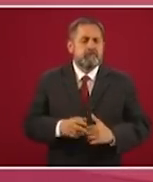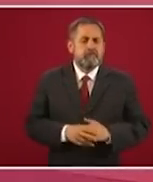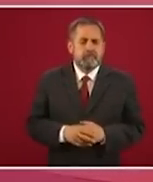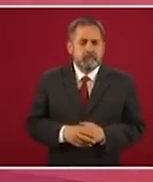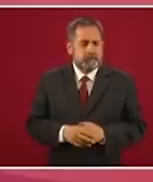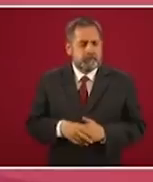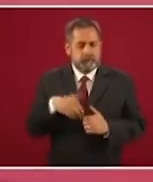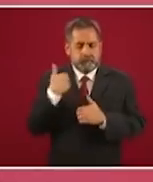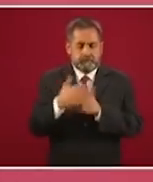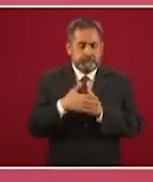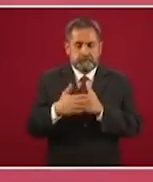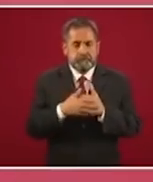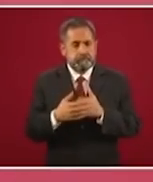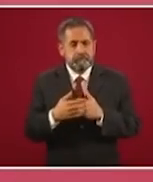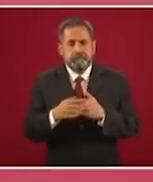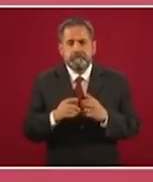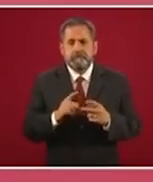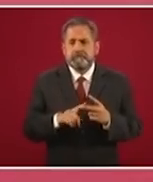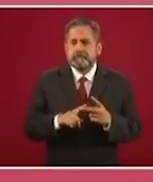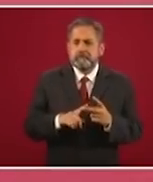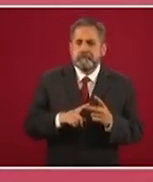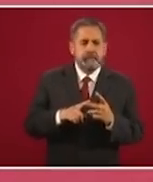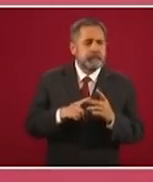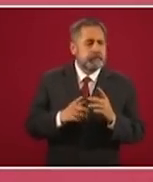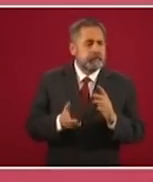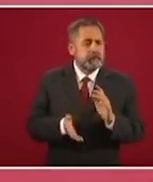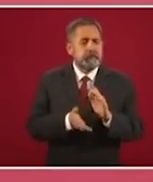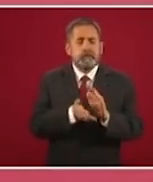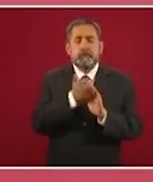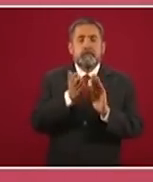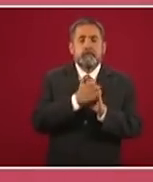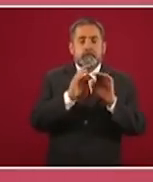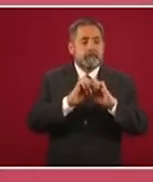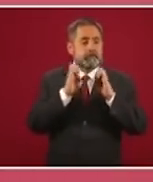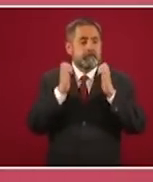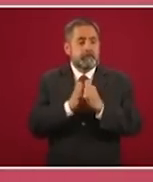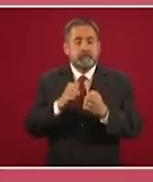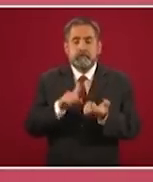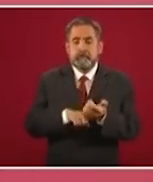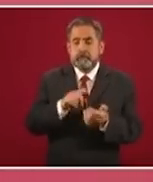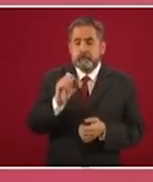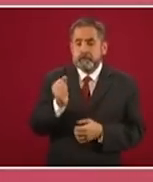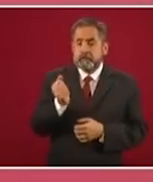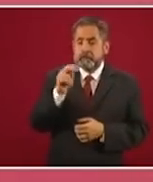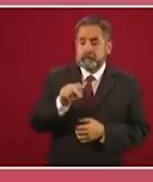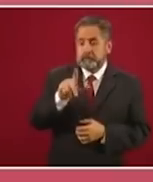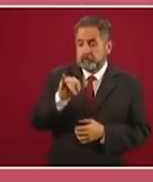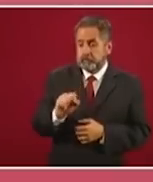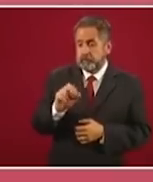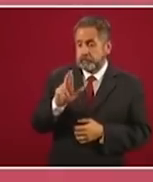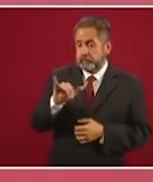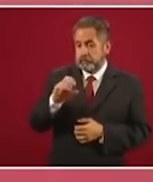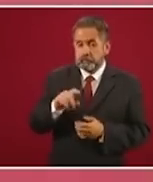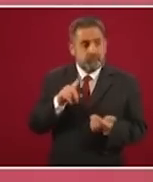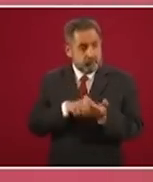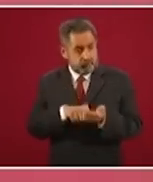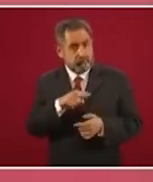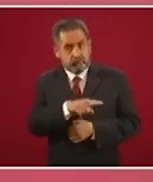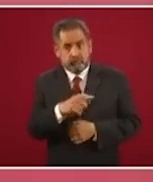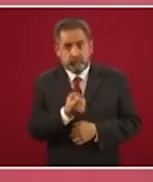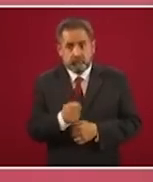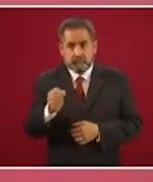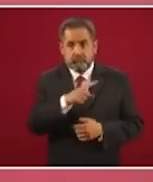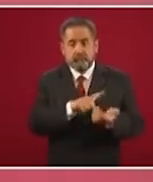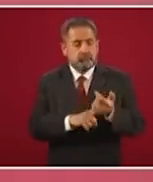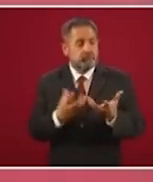el estadio de San Luis Río Colorado. Los de San Luis juegan en